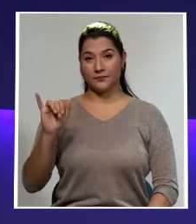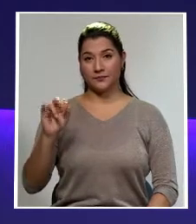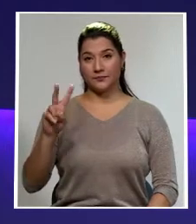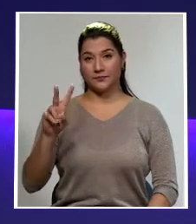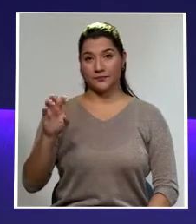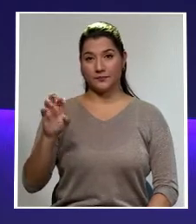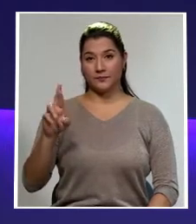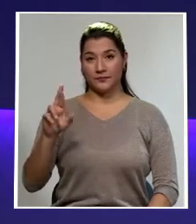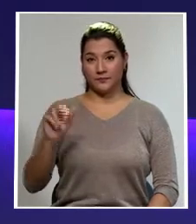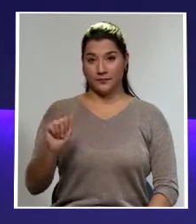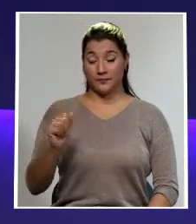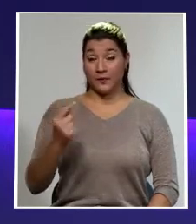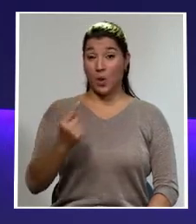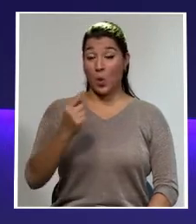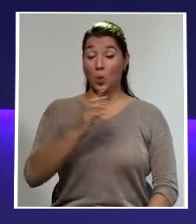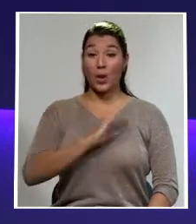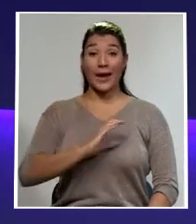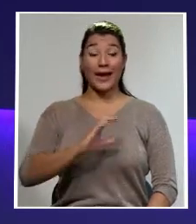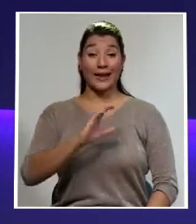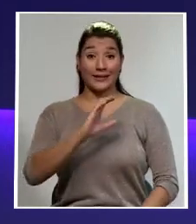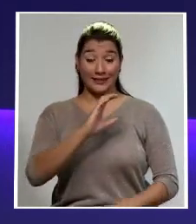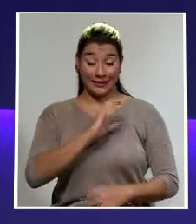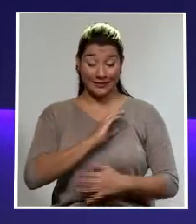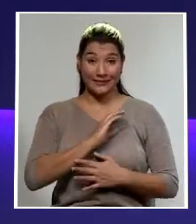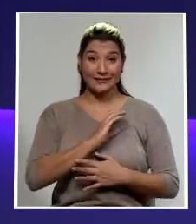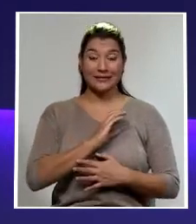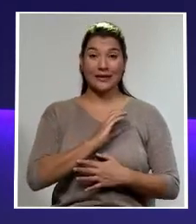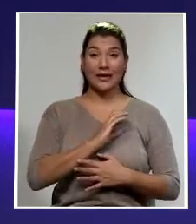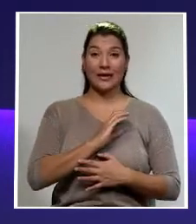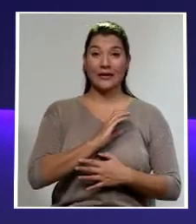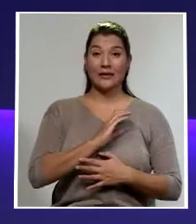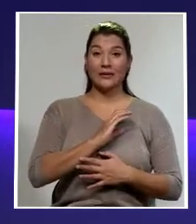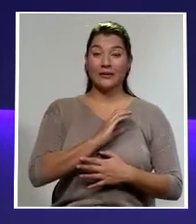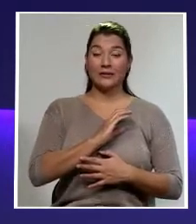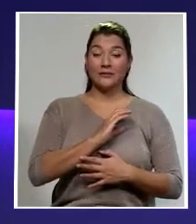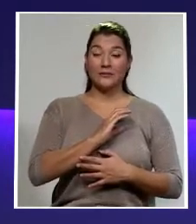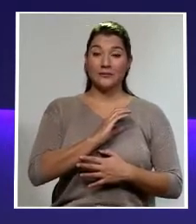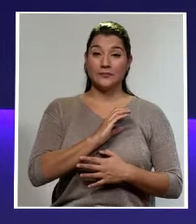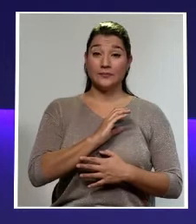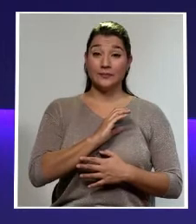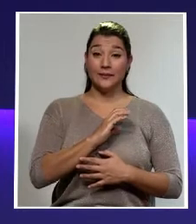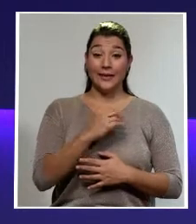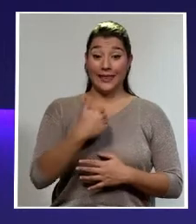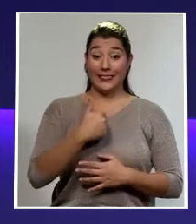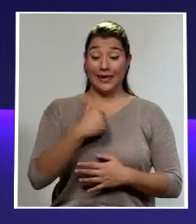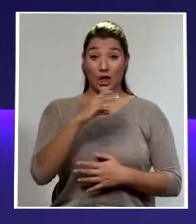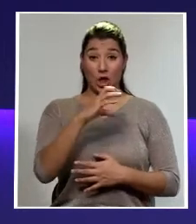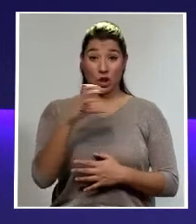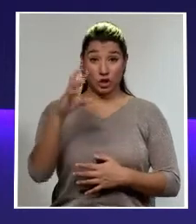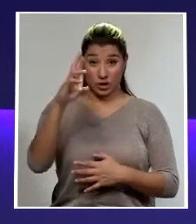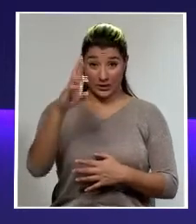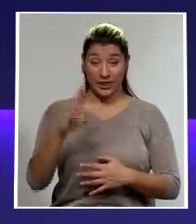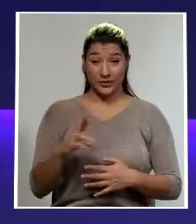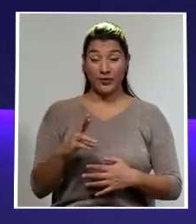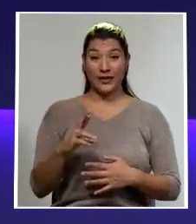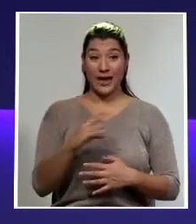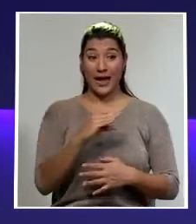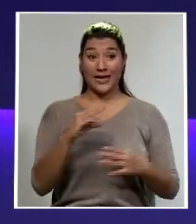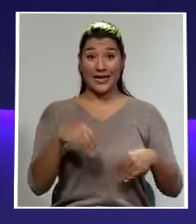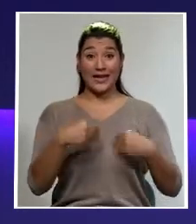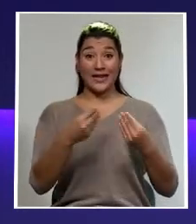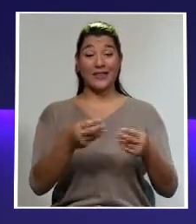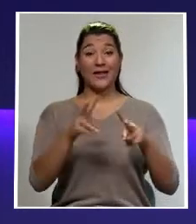Una de las características que históricamente han posicionado de manera ventajosa a Costa Rica es la